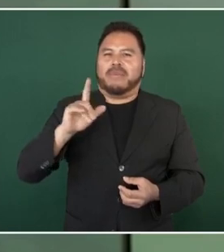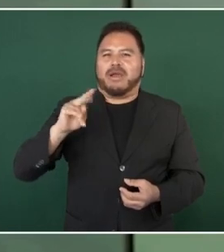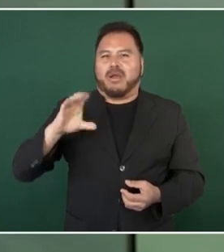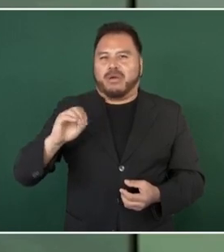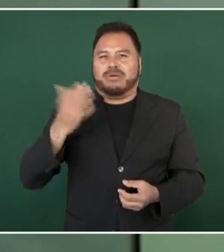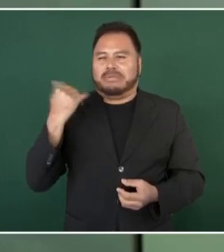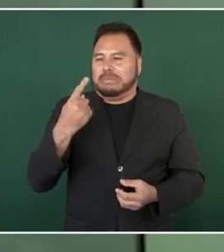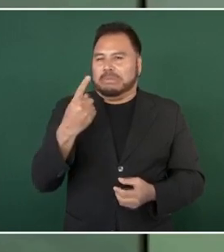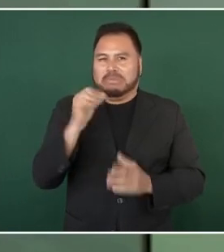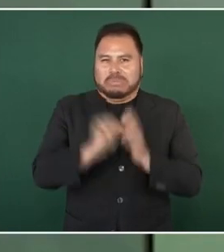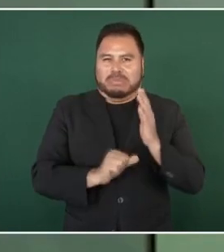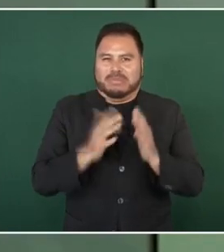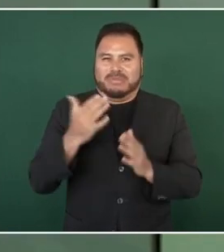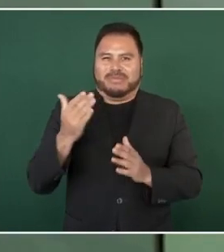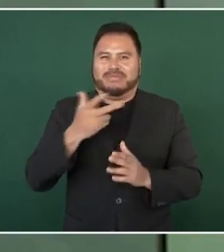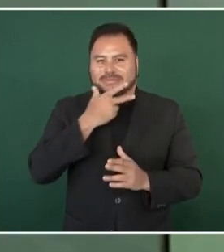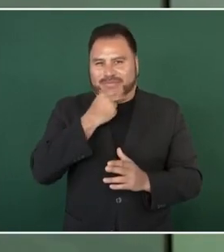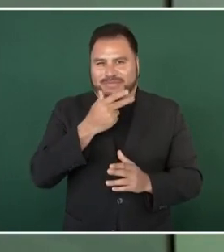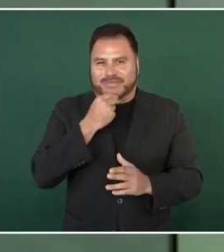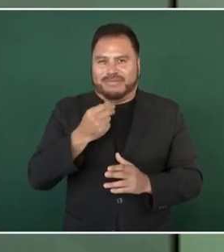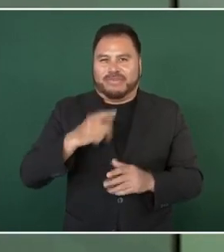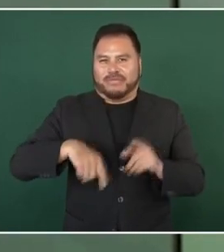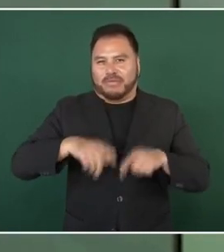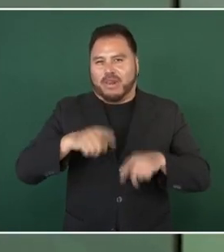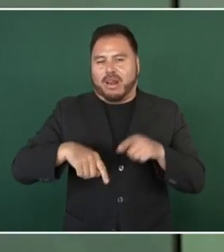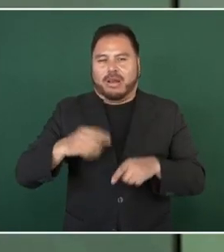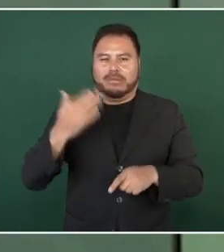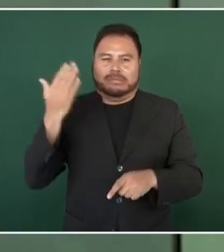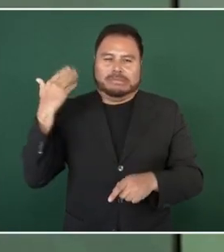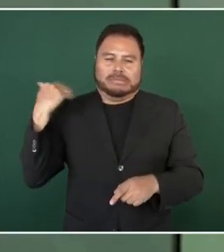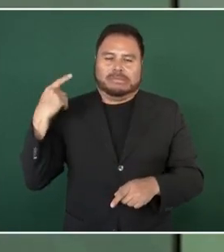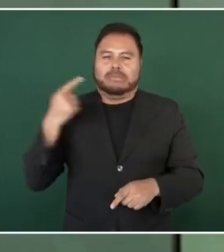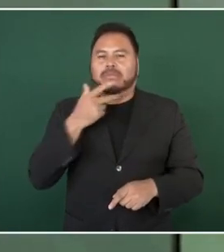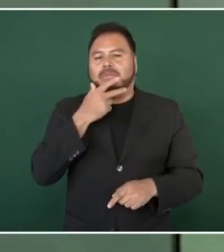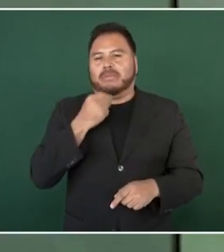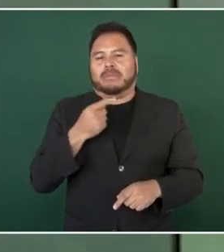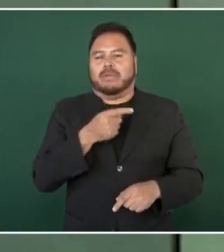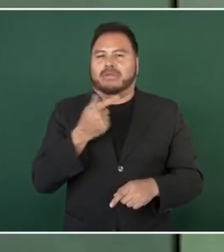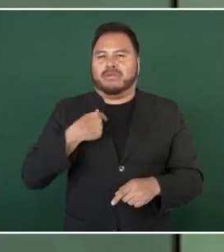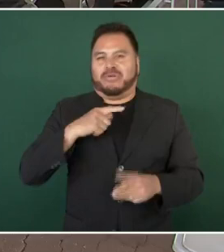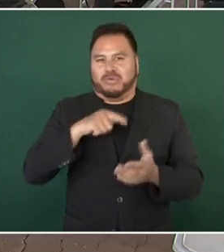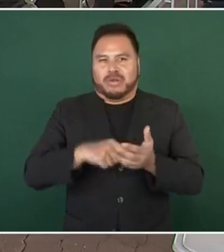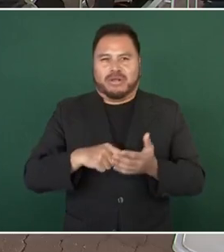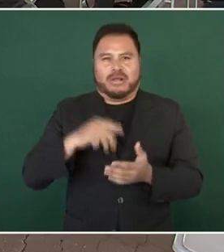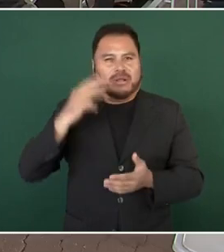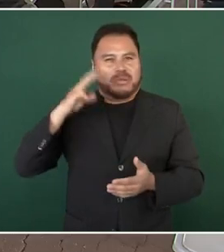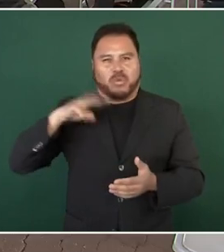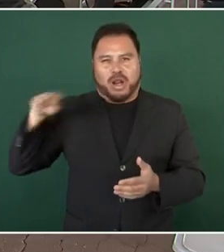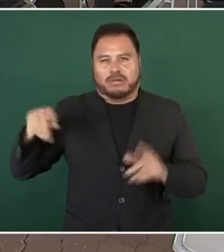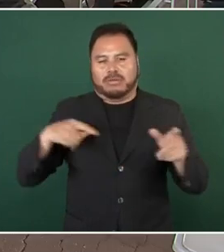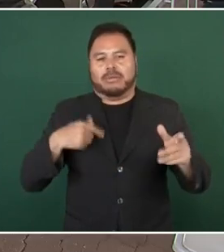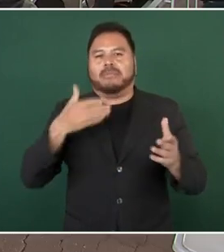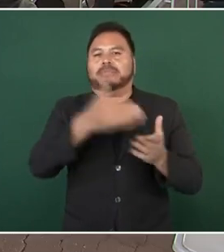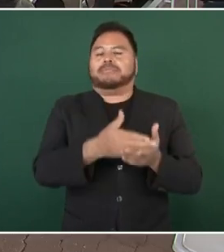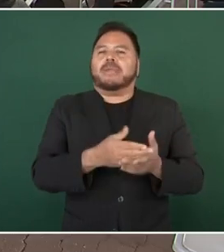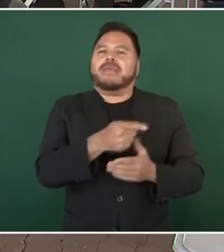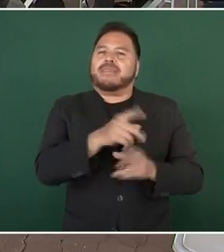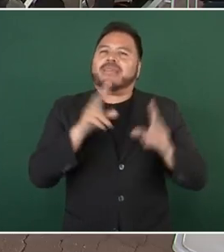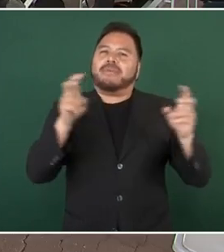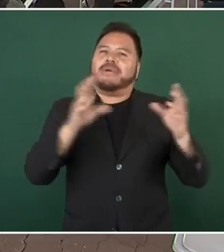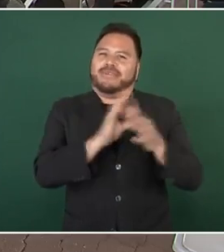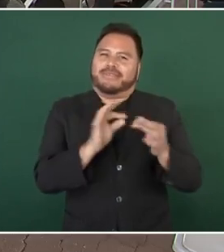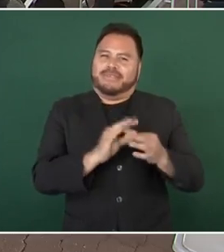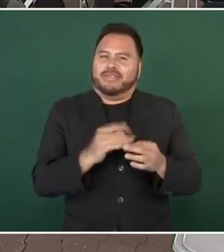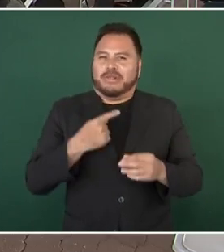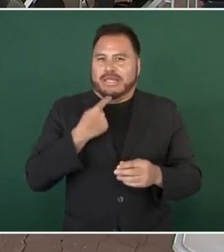hace como un mes que fui a Morelos y salió el tema y hablaba